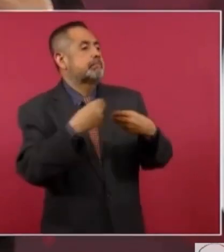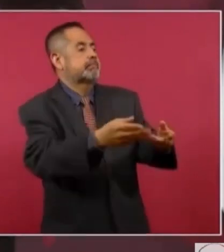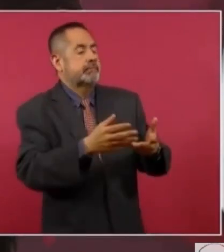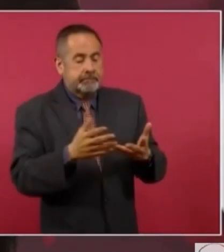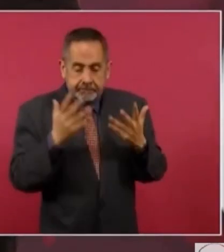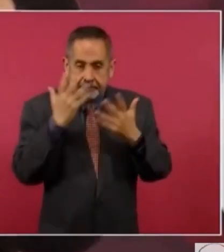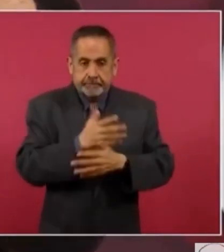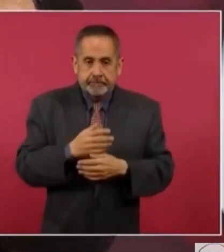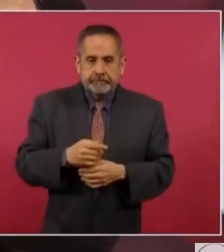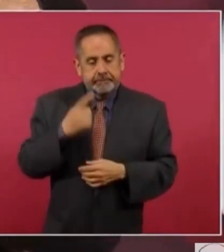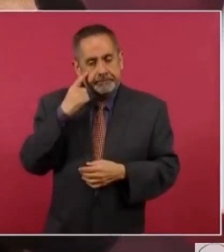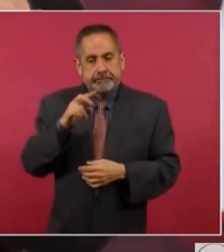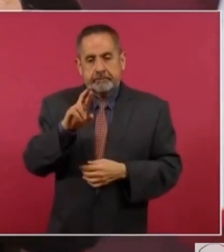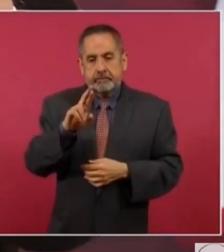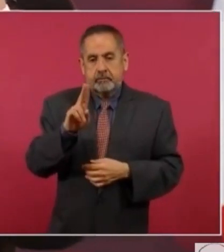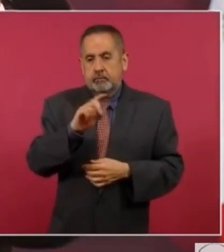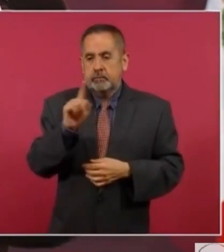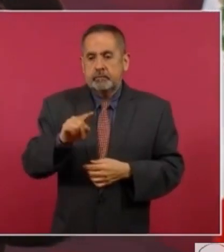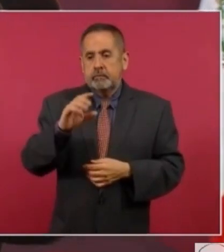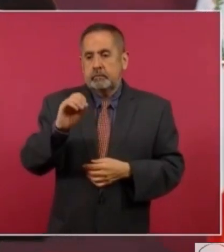Primero Ruiz Cortines